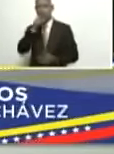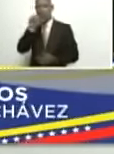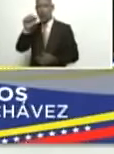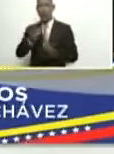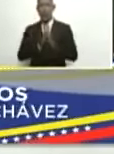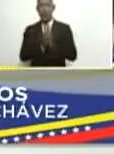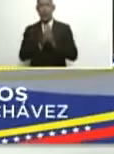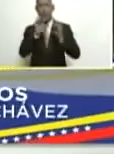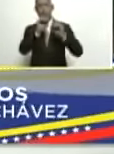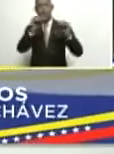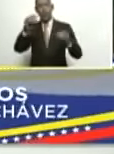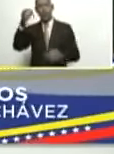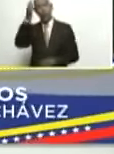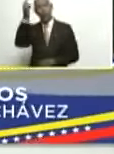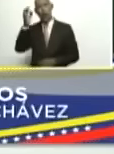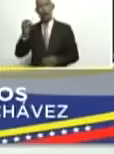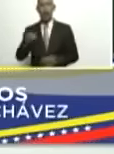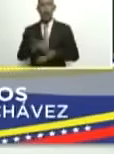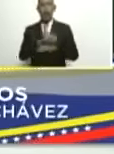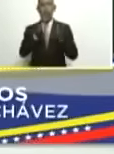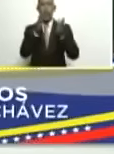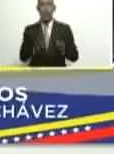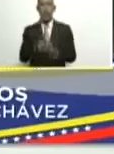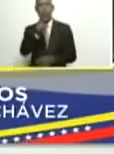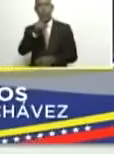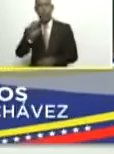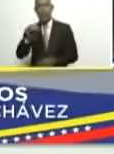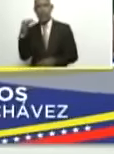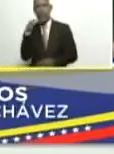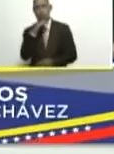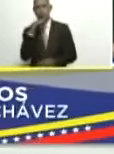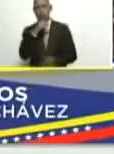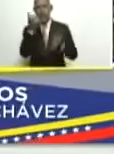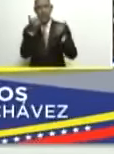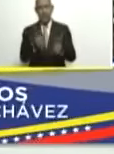Consejo de Ministros para el 20.